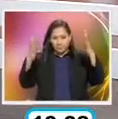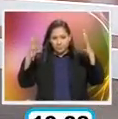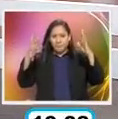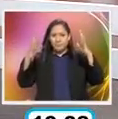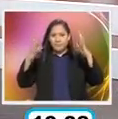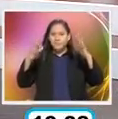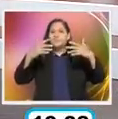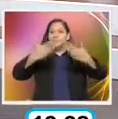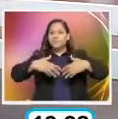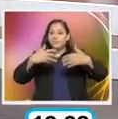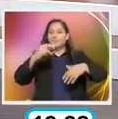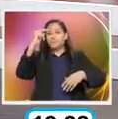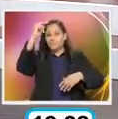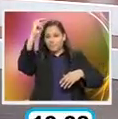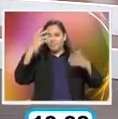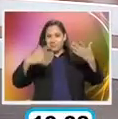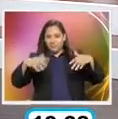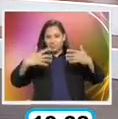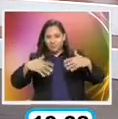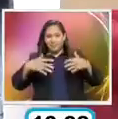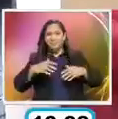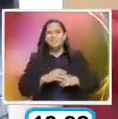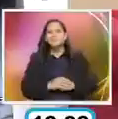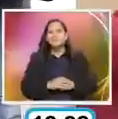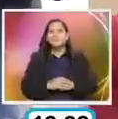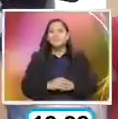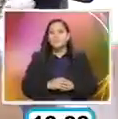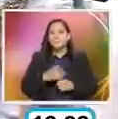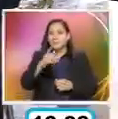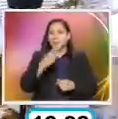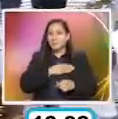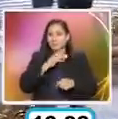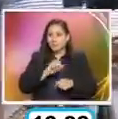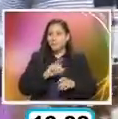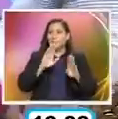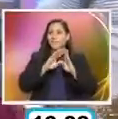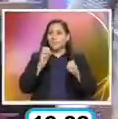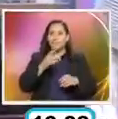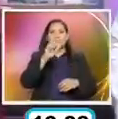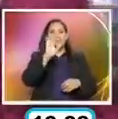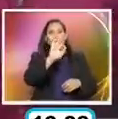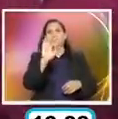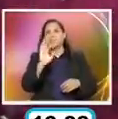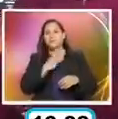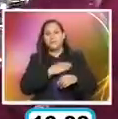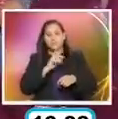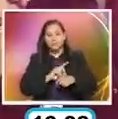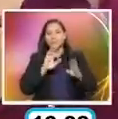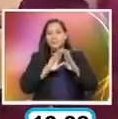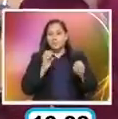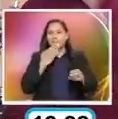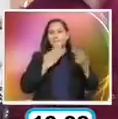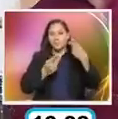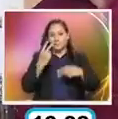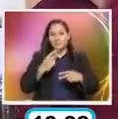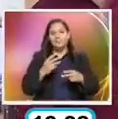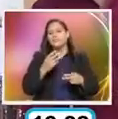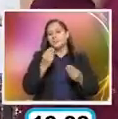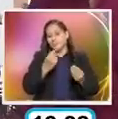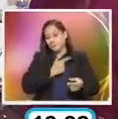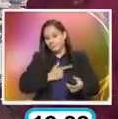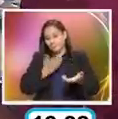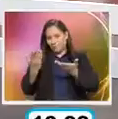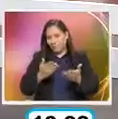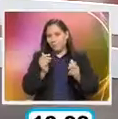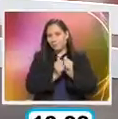Aplausote a la maquinaria norteña. Buenos días, ¿cómo les va? Buenos días, ¿cómo están? Bienvenidos. ¿Qué Buenos tal? días, pues un gustazo